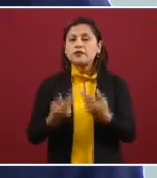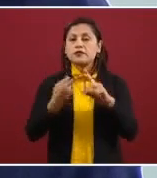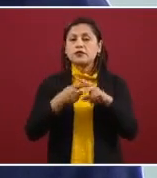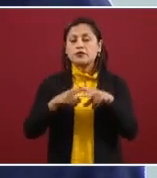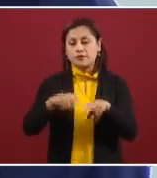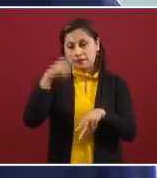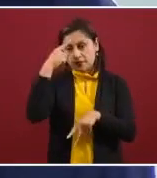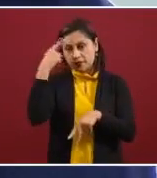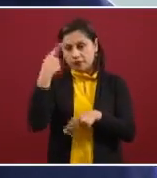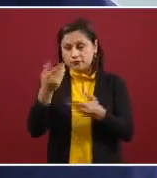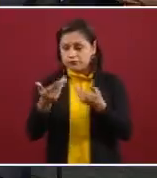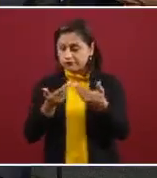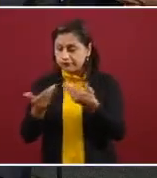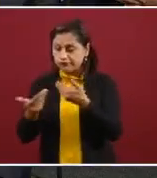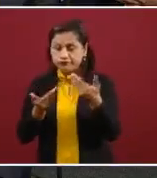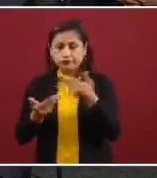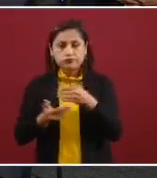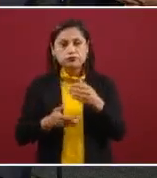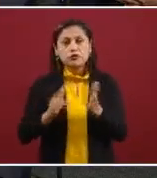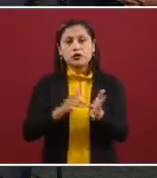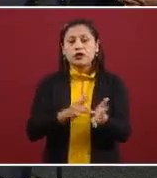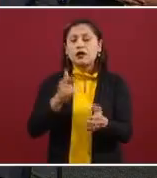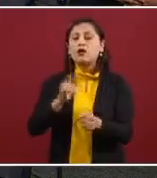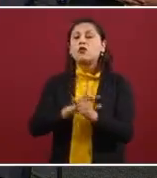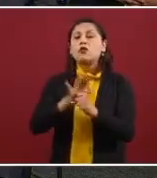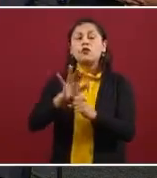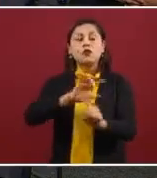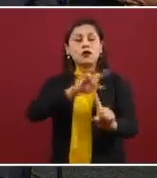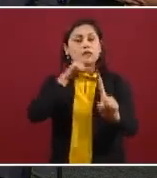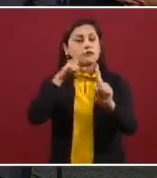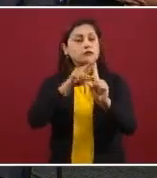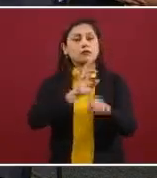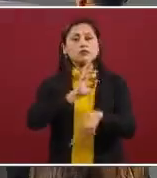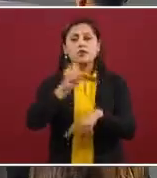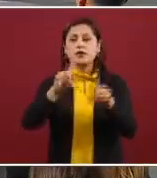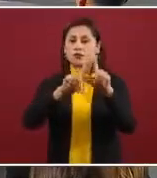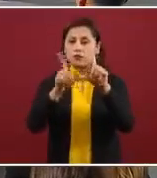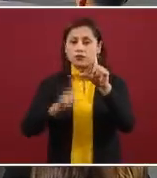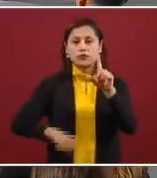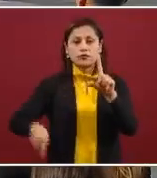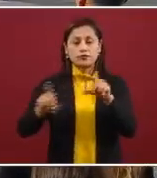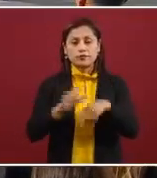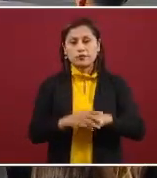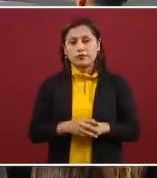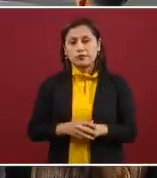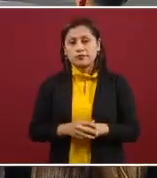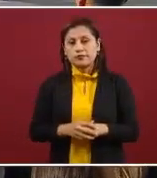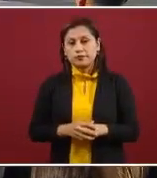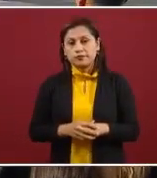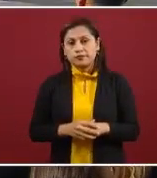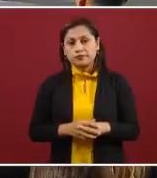las mejores condiciones para el Estado mexicano. La siguiente.